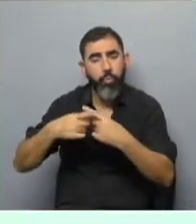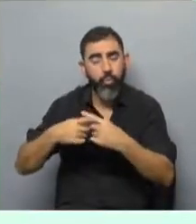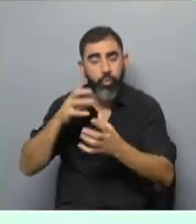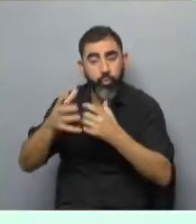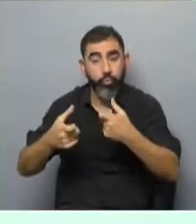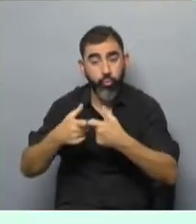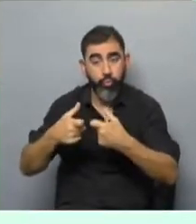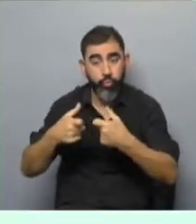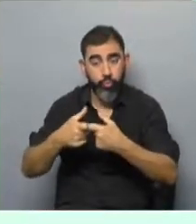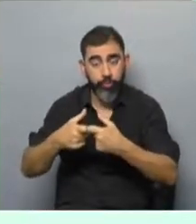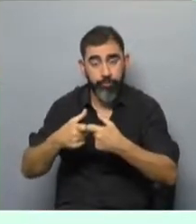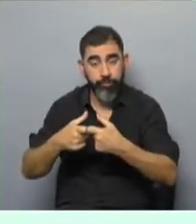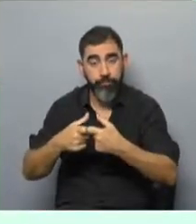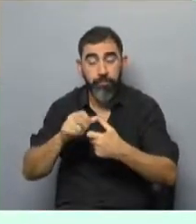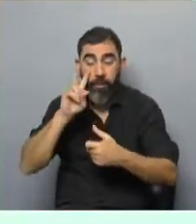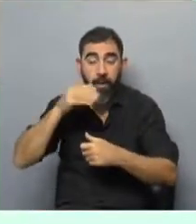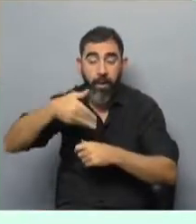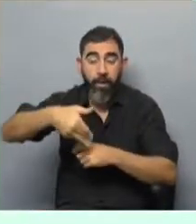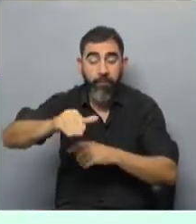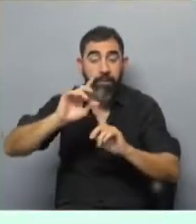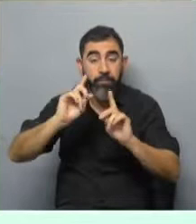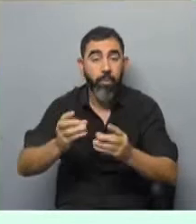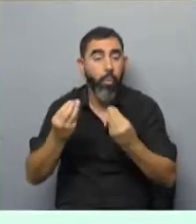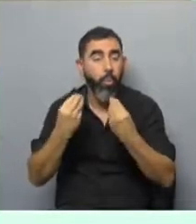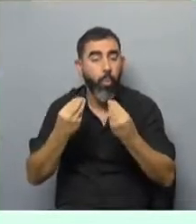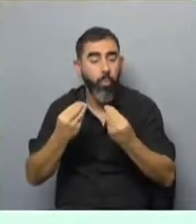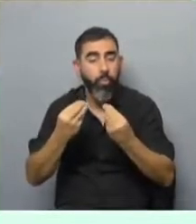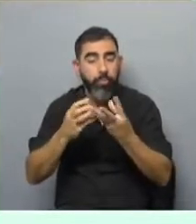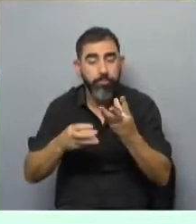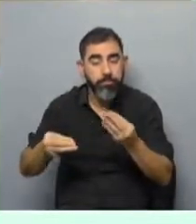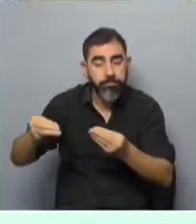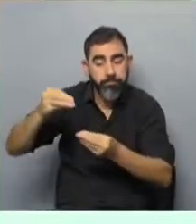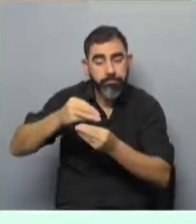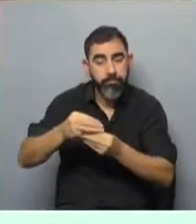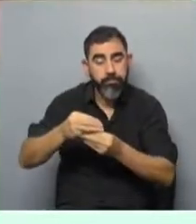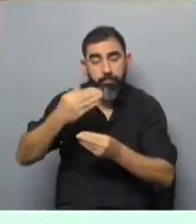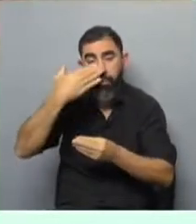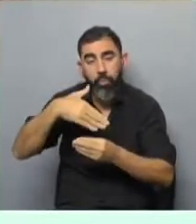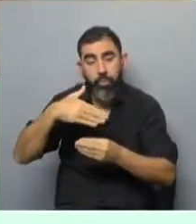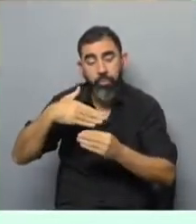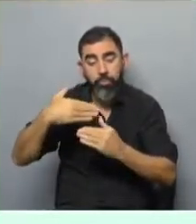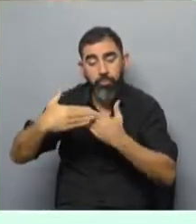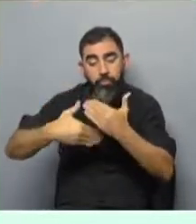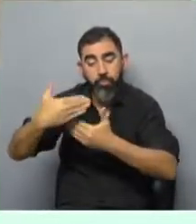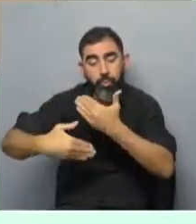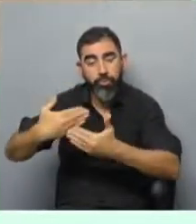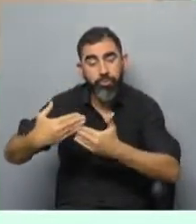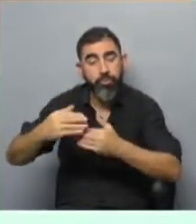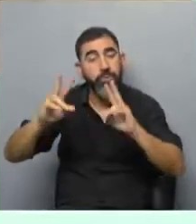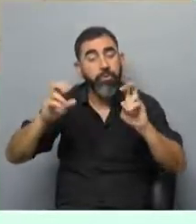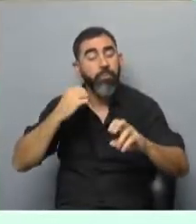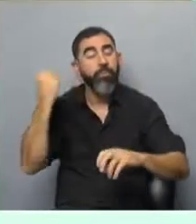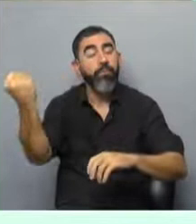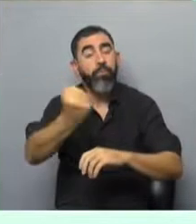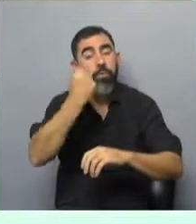coalición de gobierno. Y habrá que ver también cómo completamos los últimos pasos de algo que consideramos